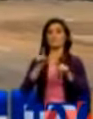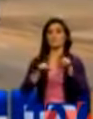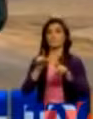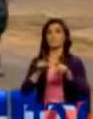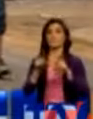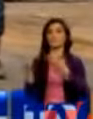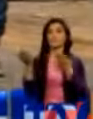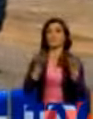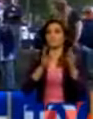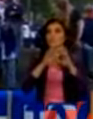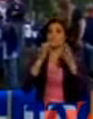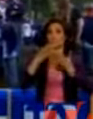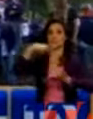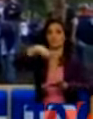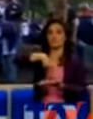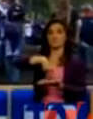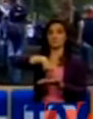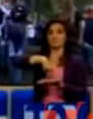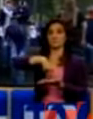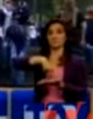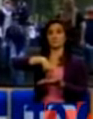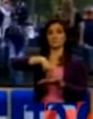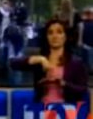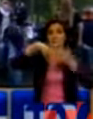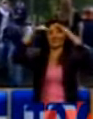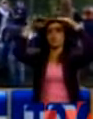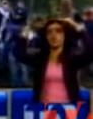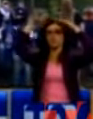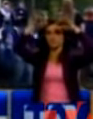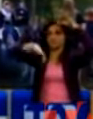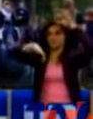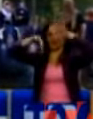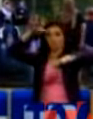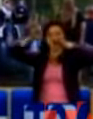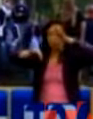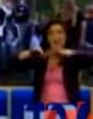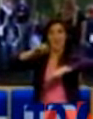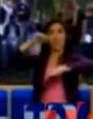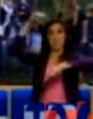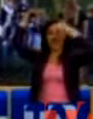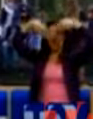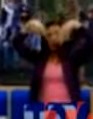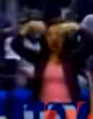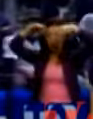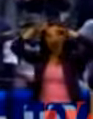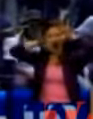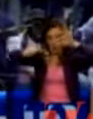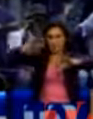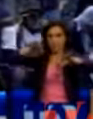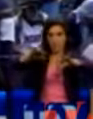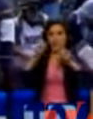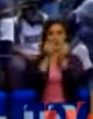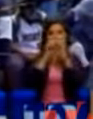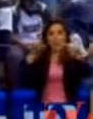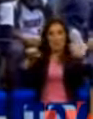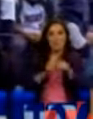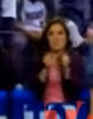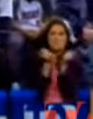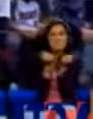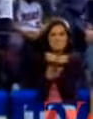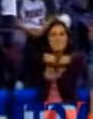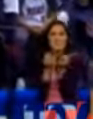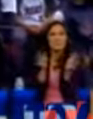tienen que recibir clases de pie, que hay goteras y que las aulas son demasiado pequeñas para tantos alumnos. Les contamos